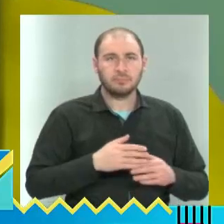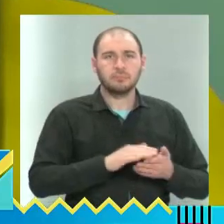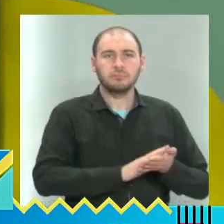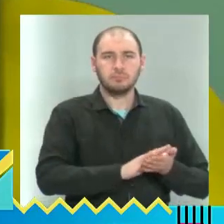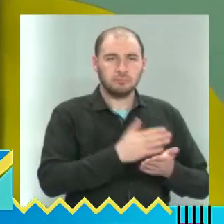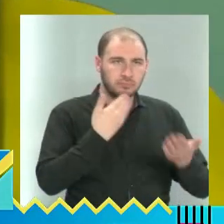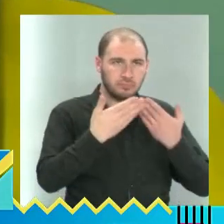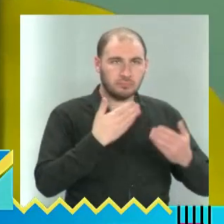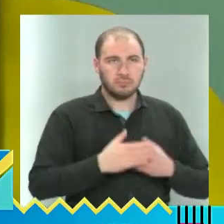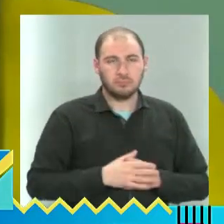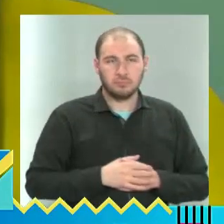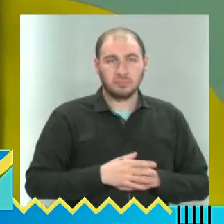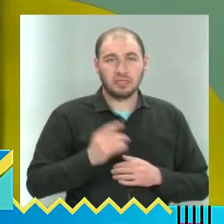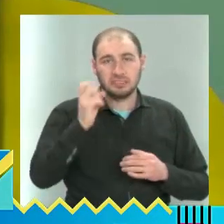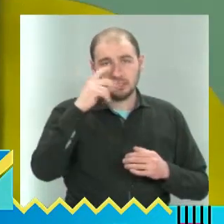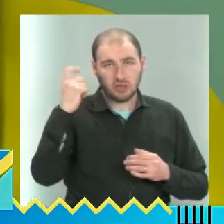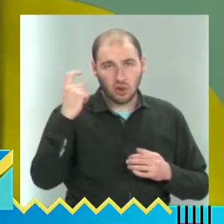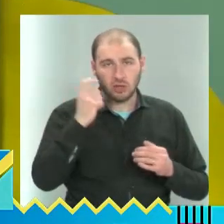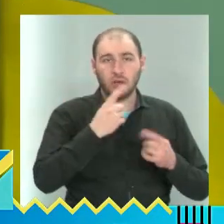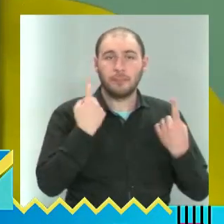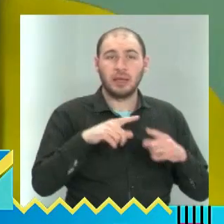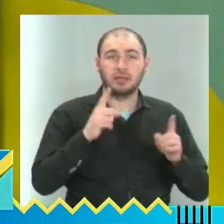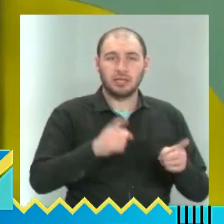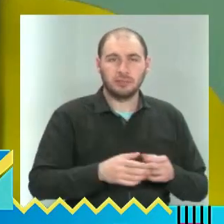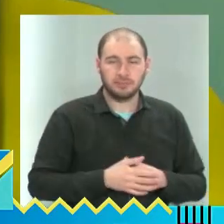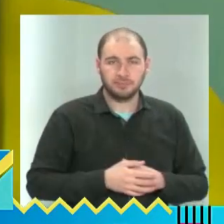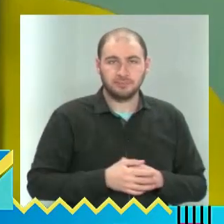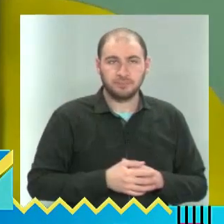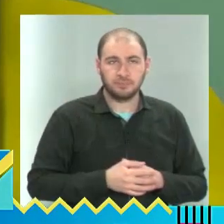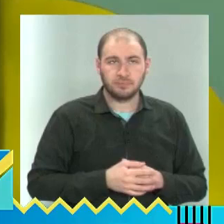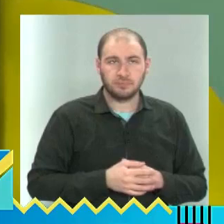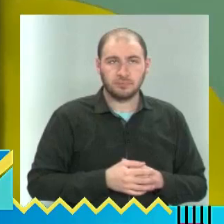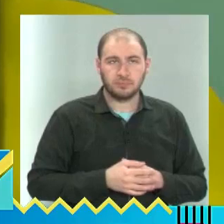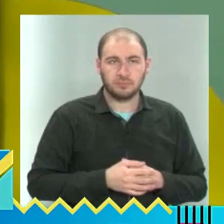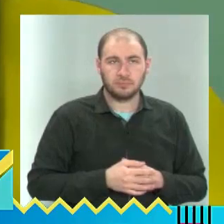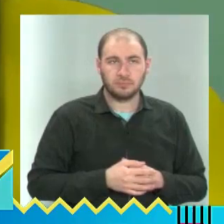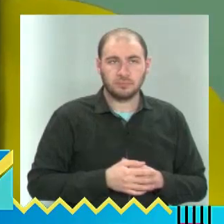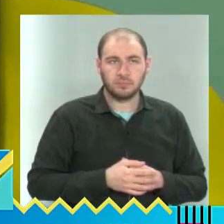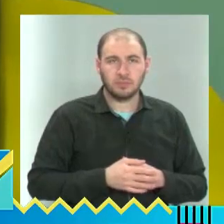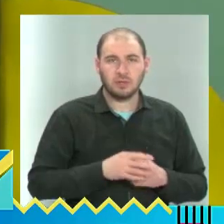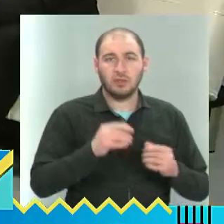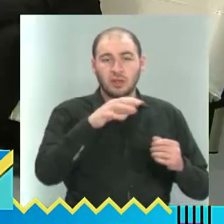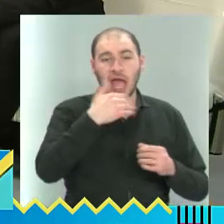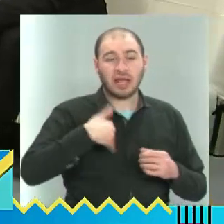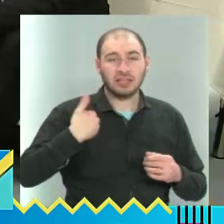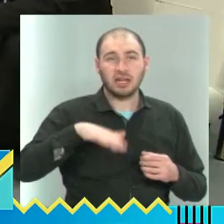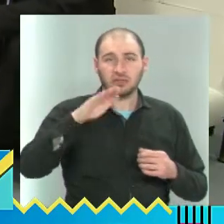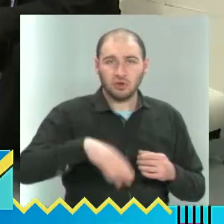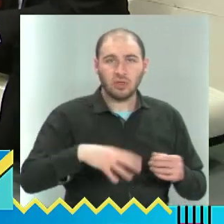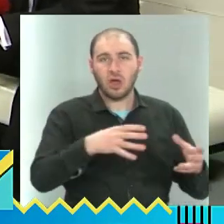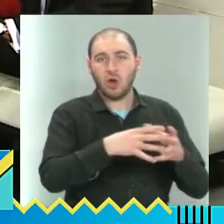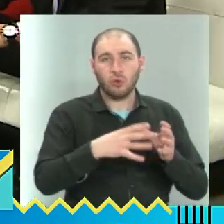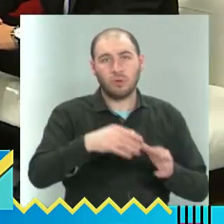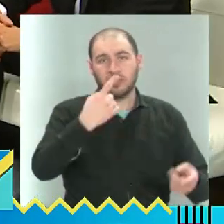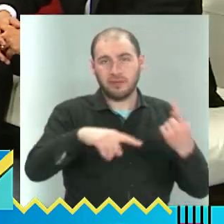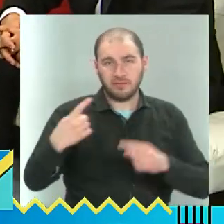abordaje es psicológico, pero también tenemos en todo el territorio nacional equipos